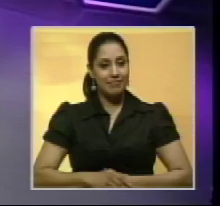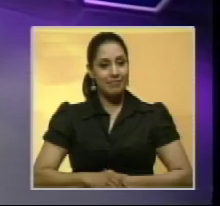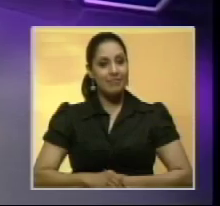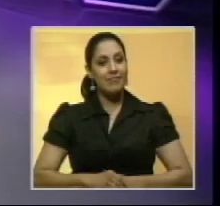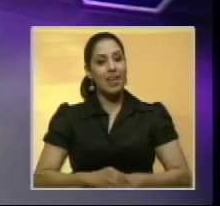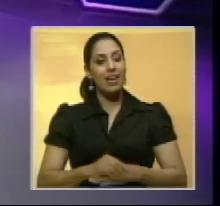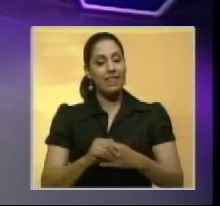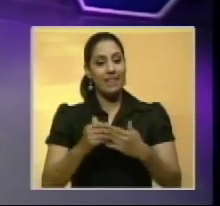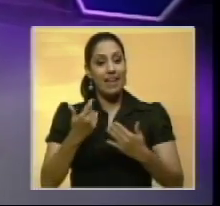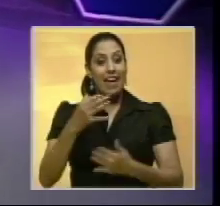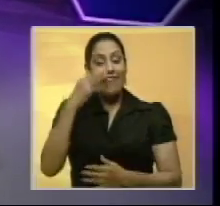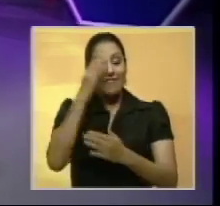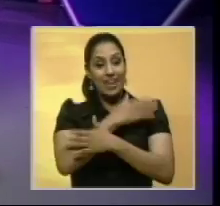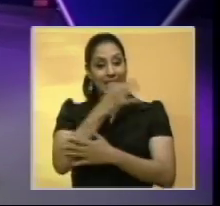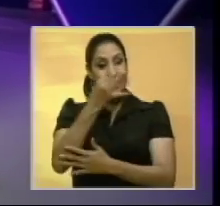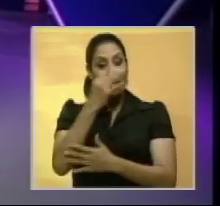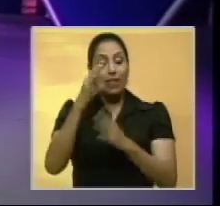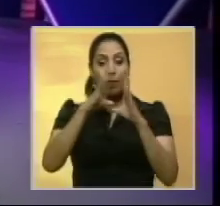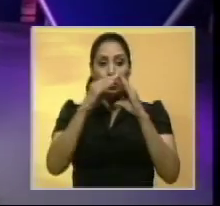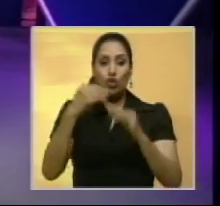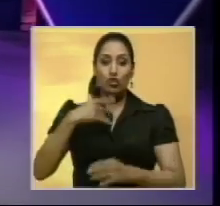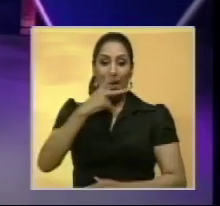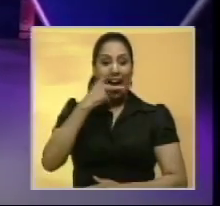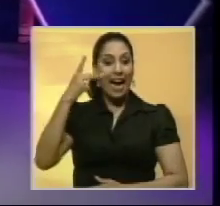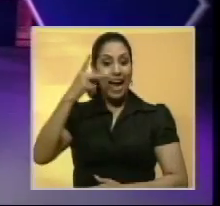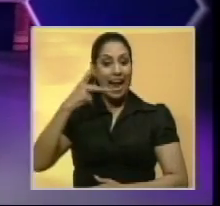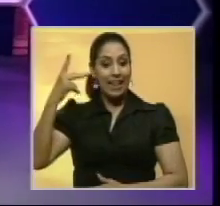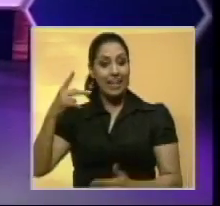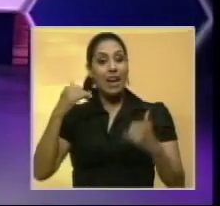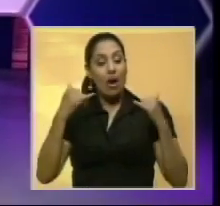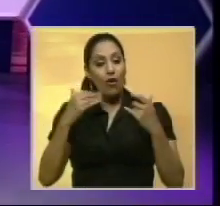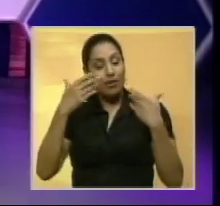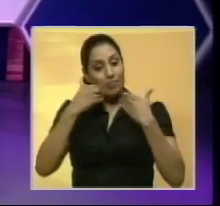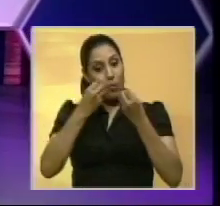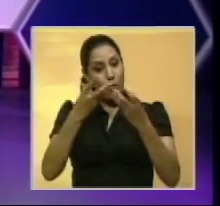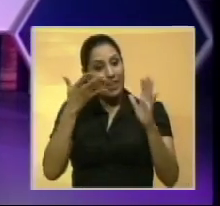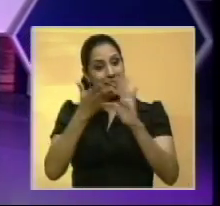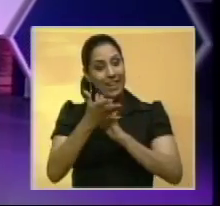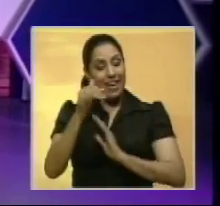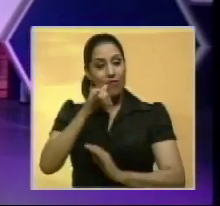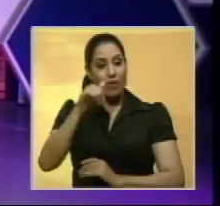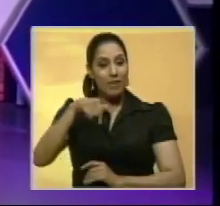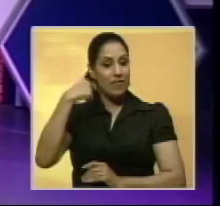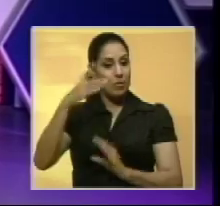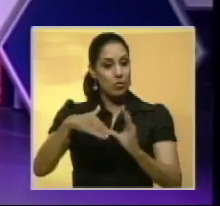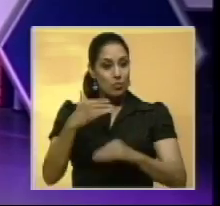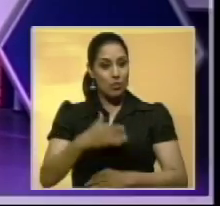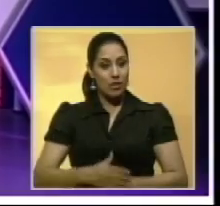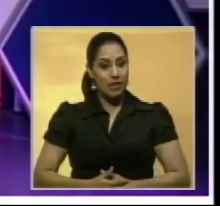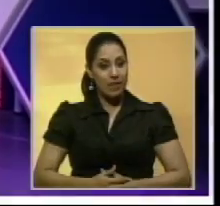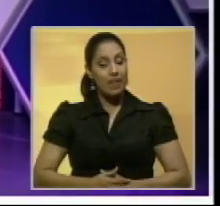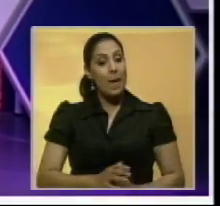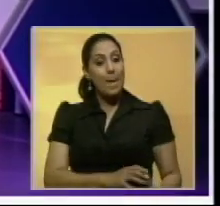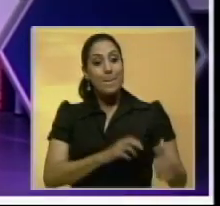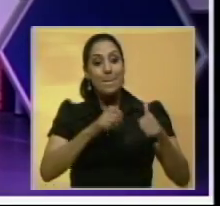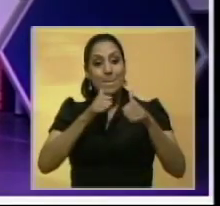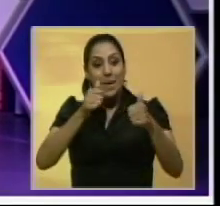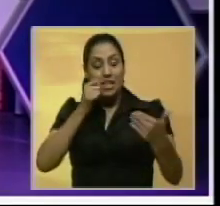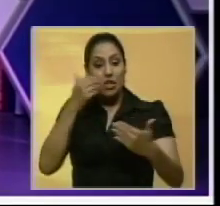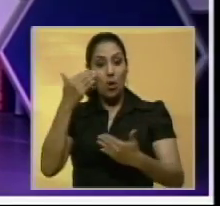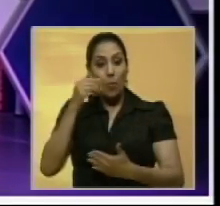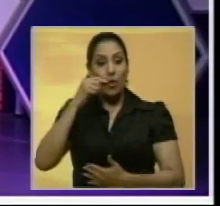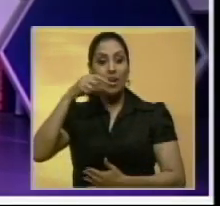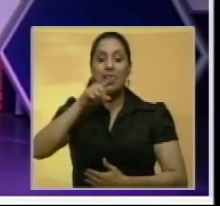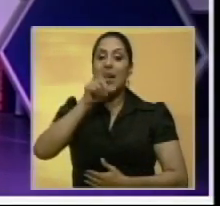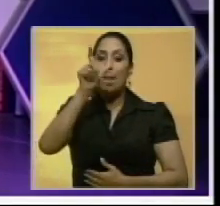Hola amigos, feliz tarde para todos. Yo soy Carilis Cuadros y les voy a presentar las noticias del entretenimiento aquí en Estrenos y Estrellas. Iniciamos con el talentoso